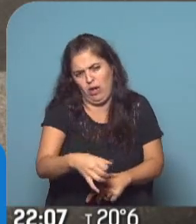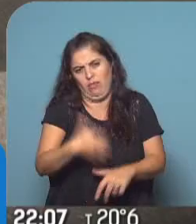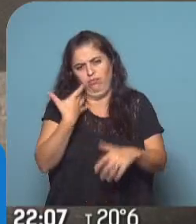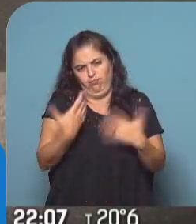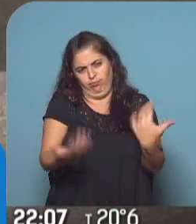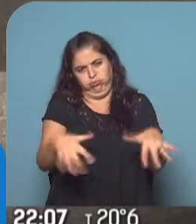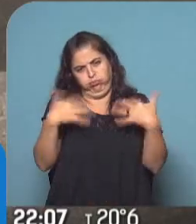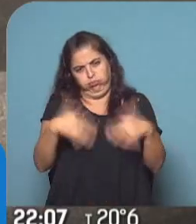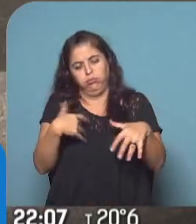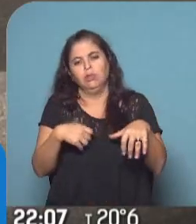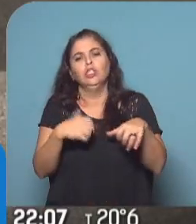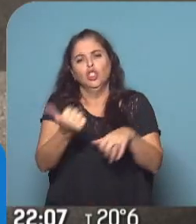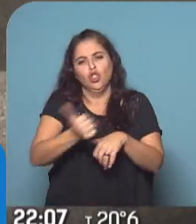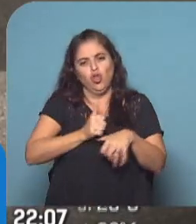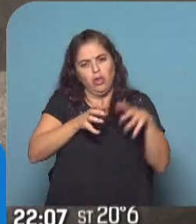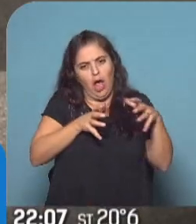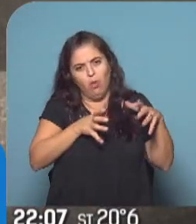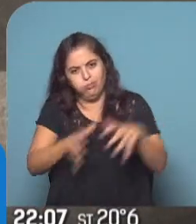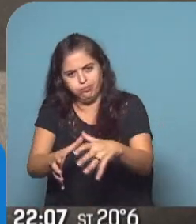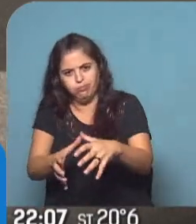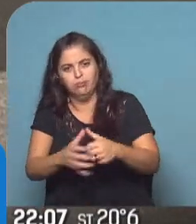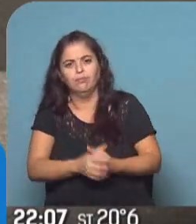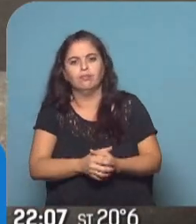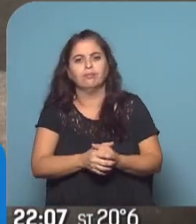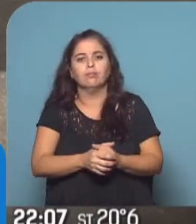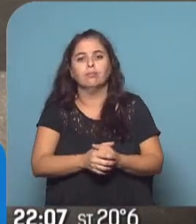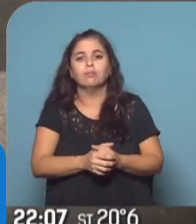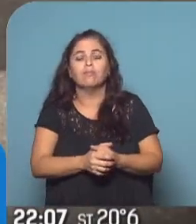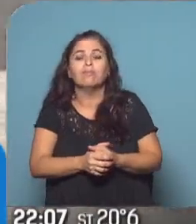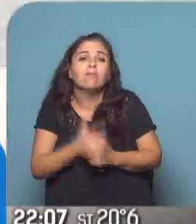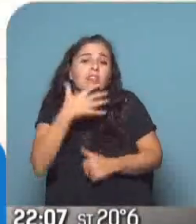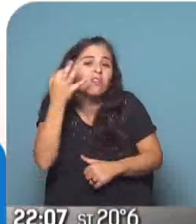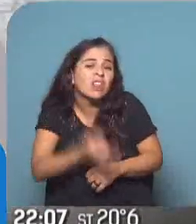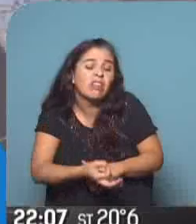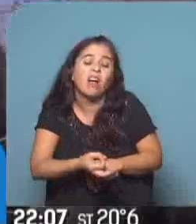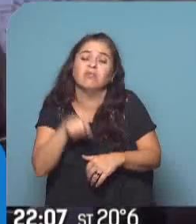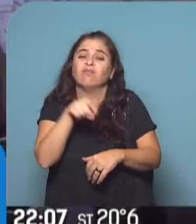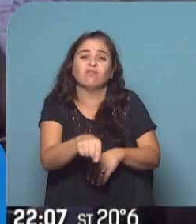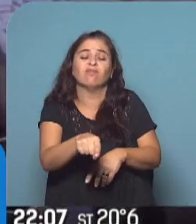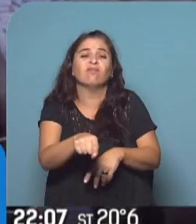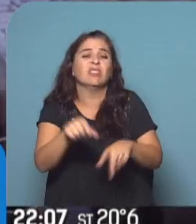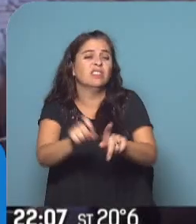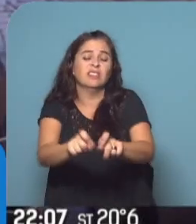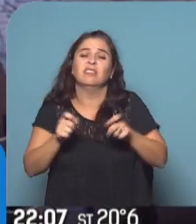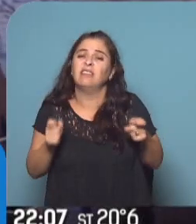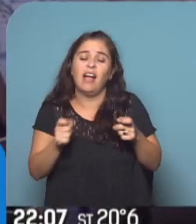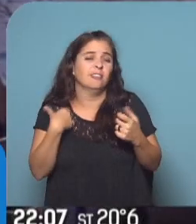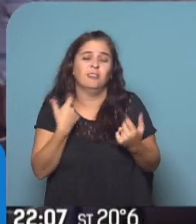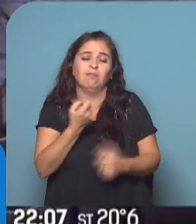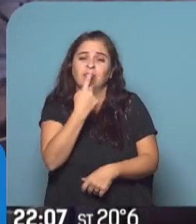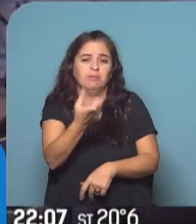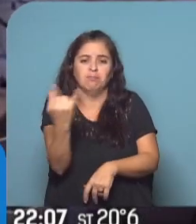just, where was that story, in the New York Times? Well, the New York Times is fake news. The Trump administration today ordered a